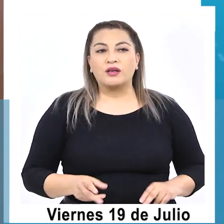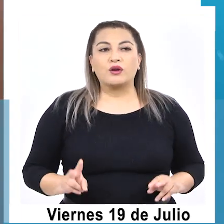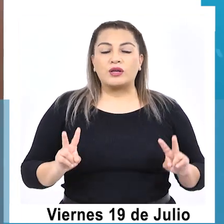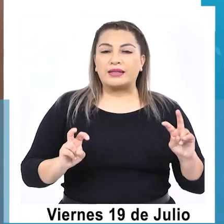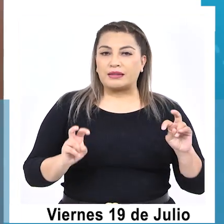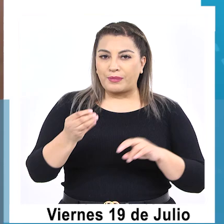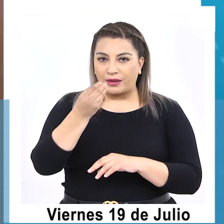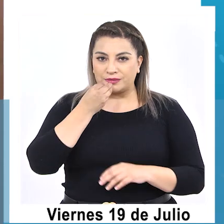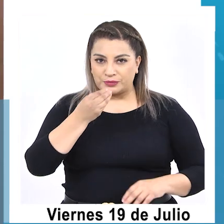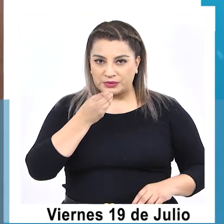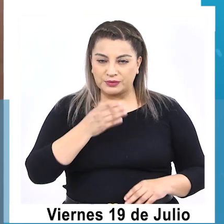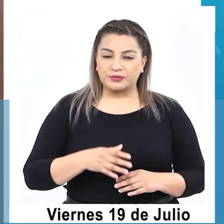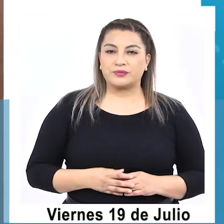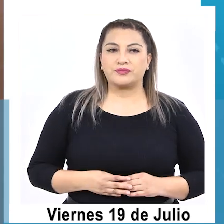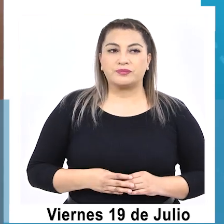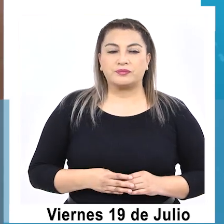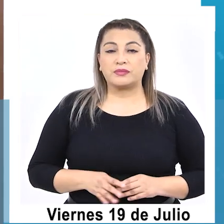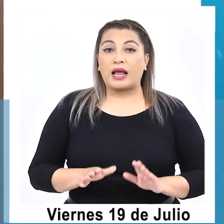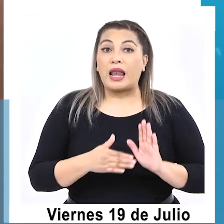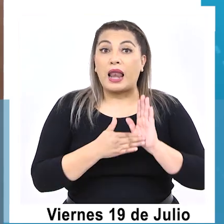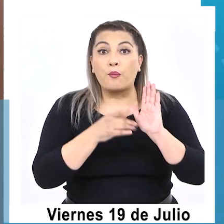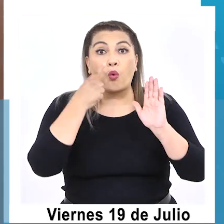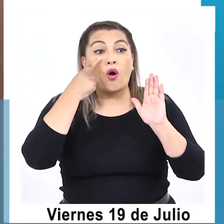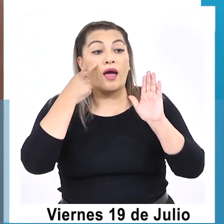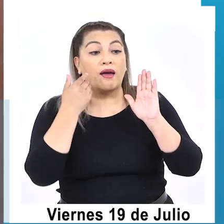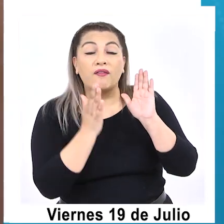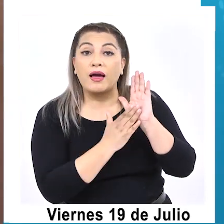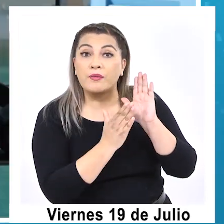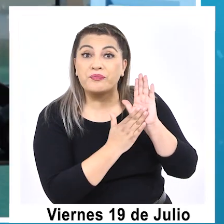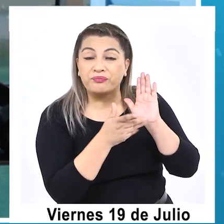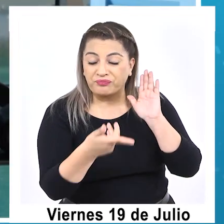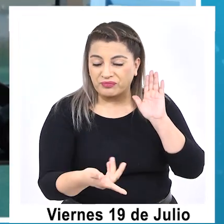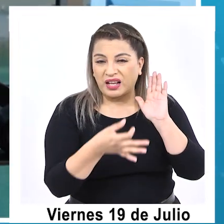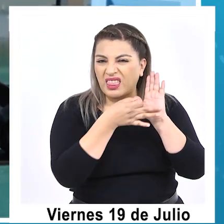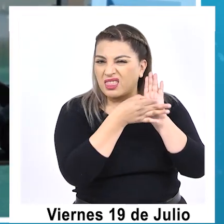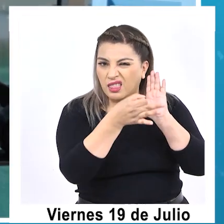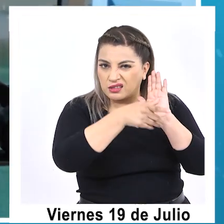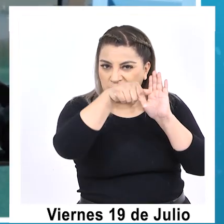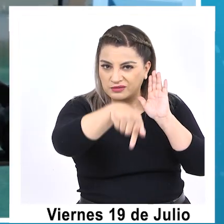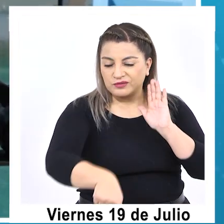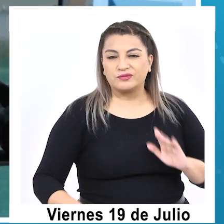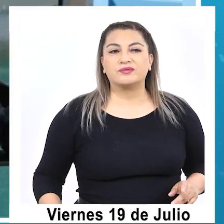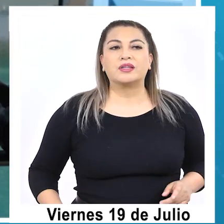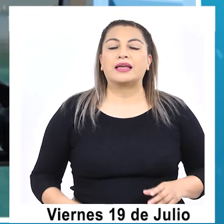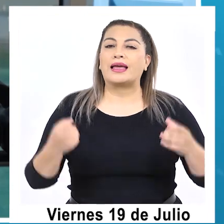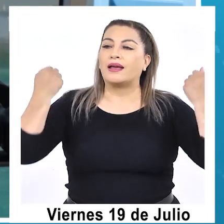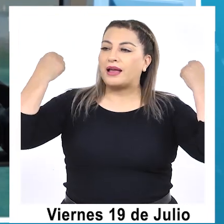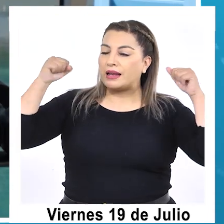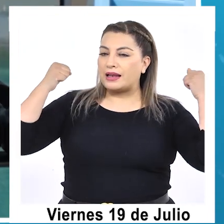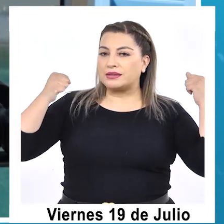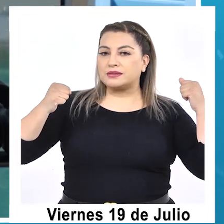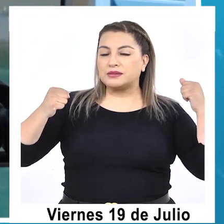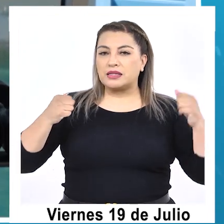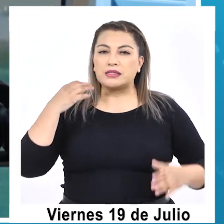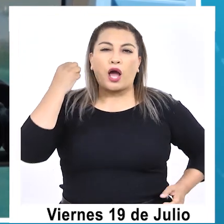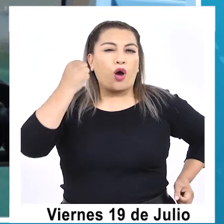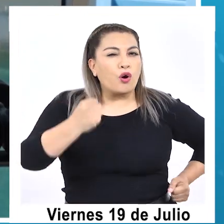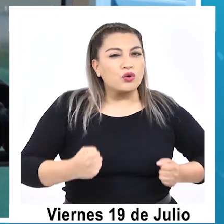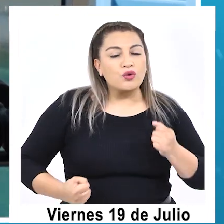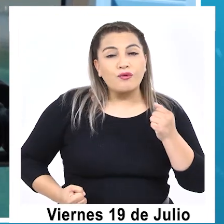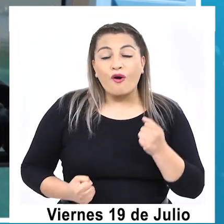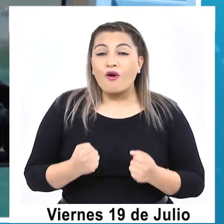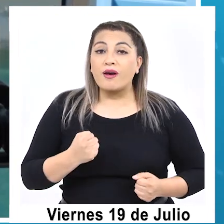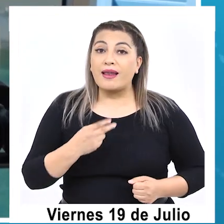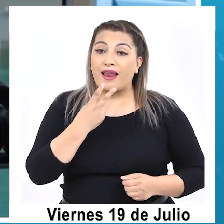la alimentación. Ahora, la evidencia también es clara y tajante respecto a que el ejercicio, la actividad física a